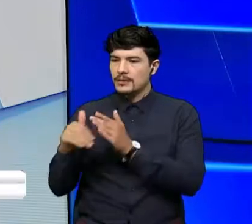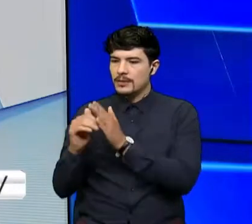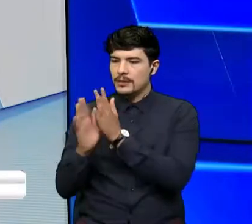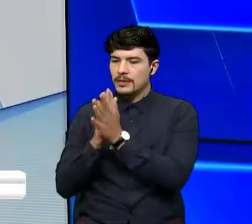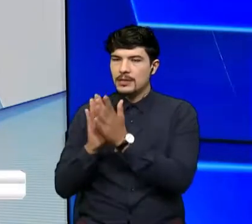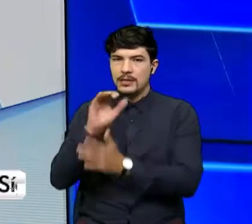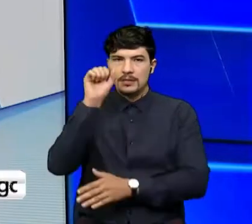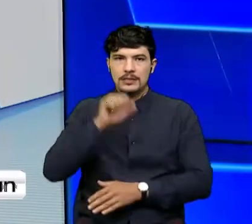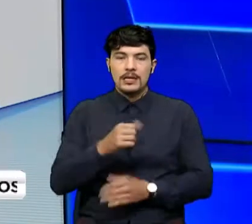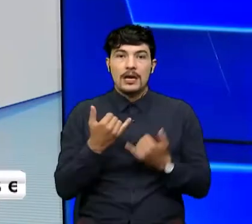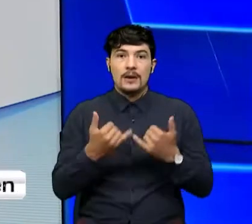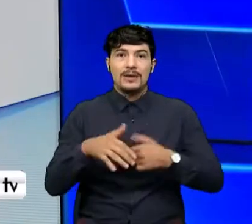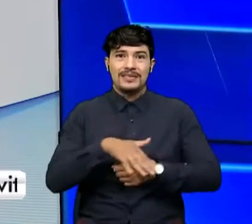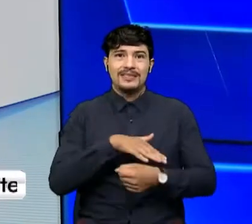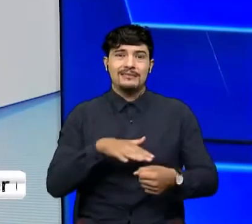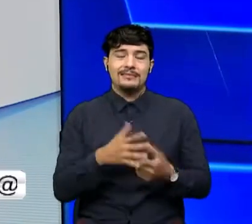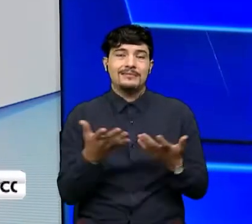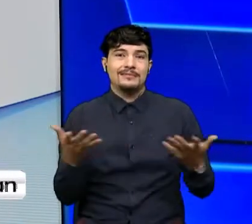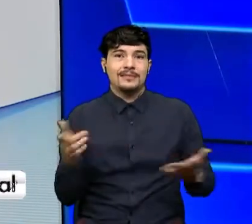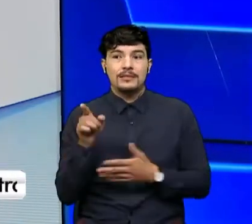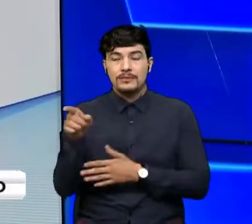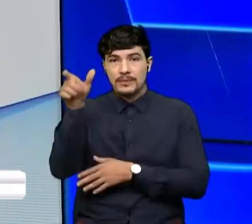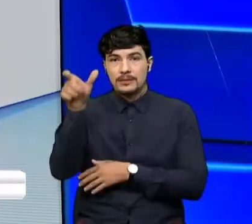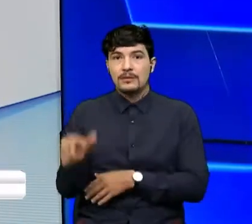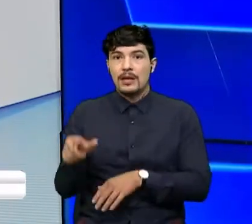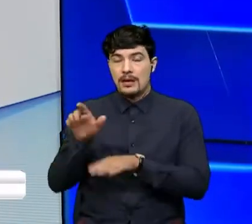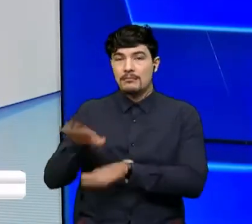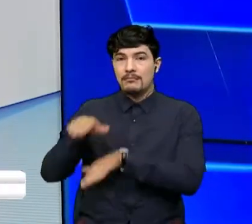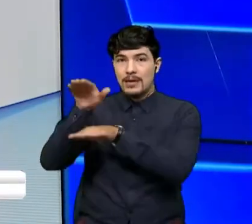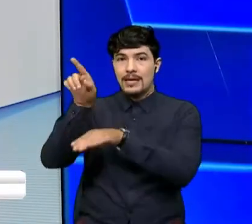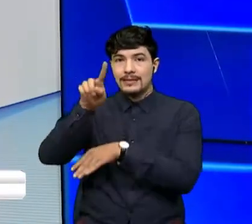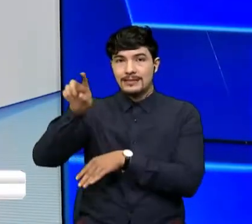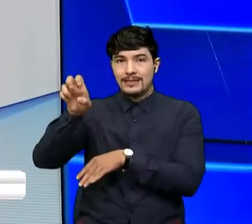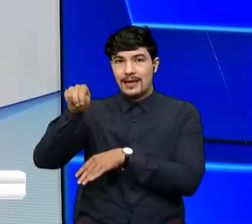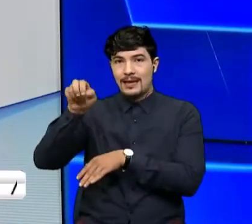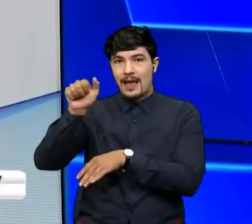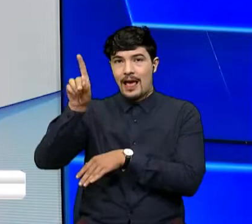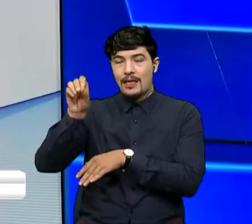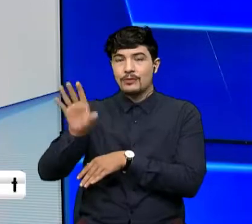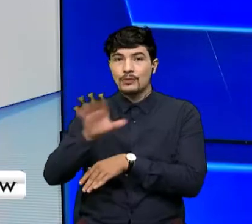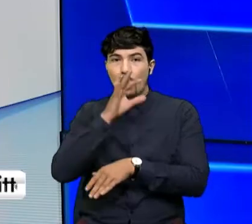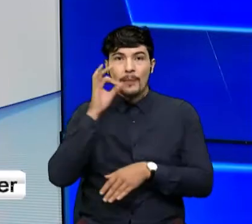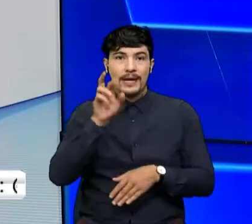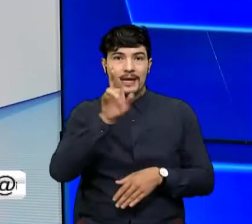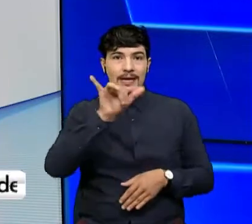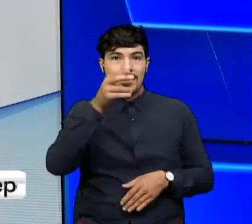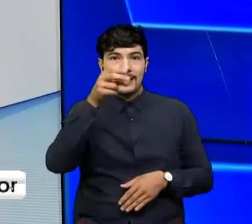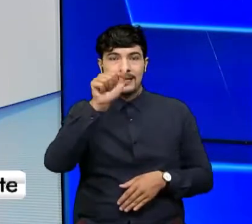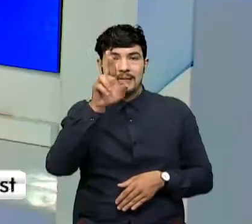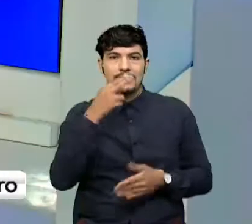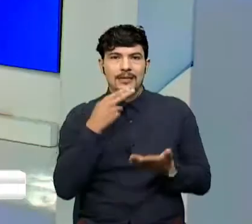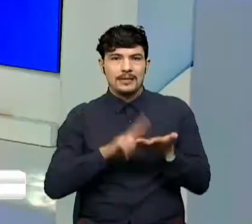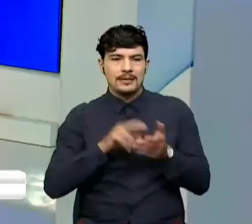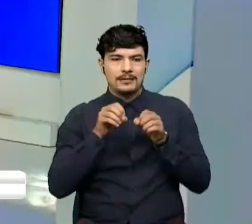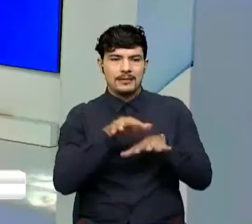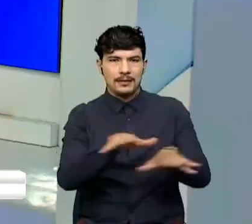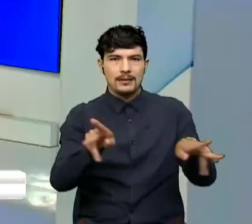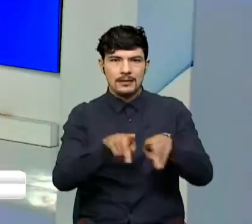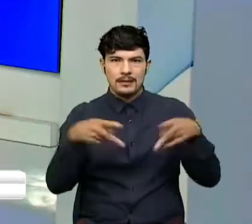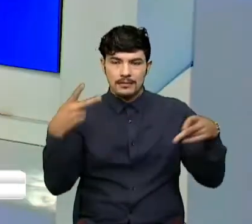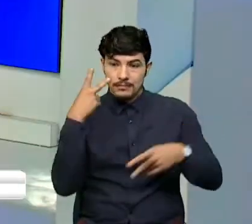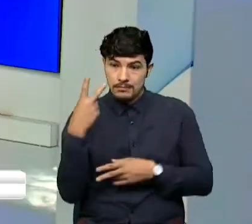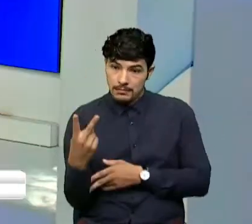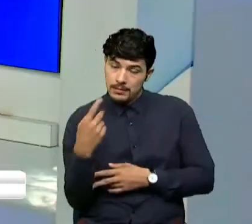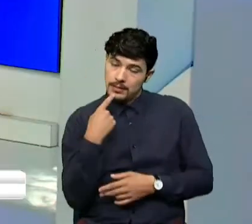y ante toda esta situación el candidato al senado por cambio radical richard aguilar ha manifestado un comunicado de prensa en el que